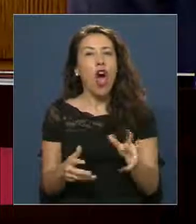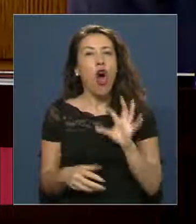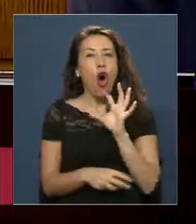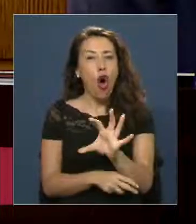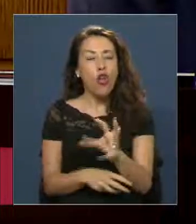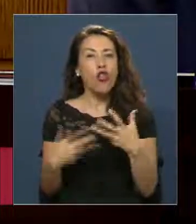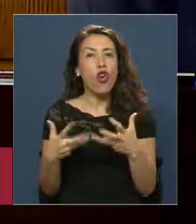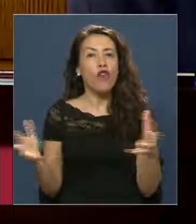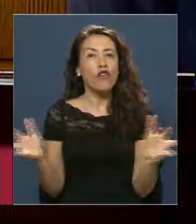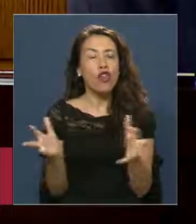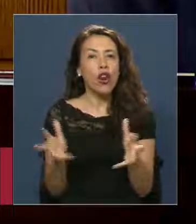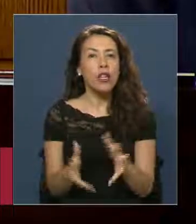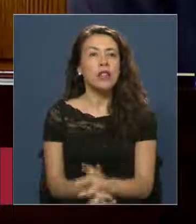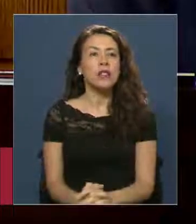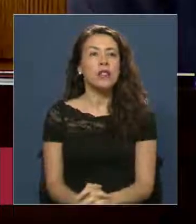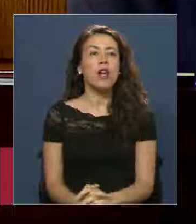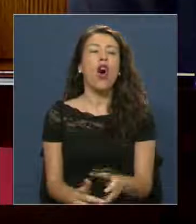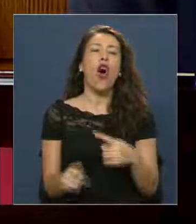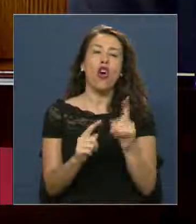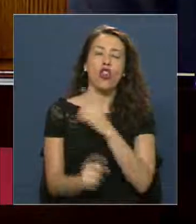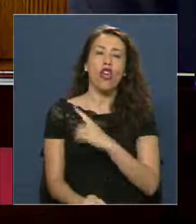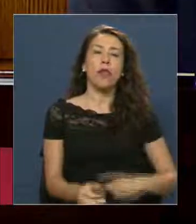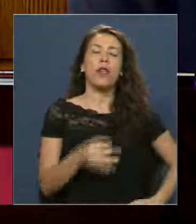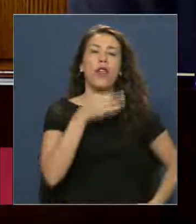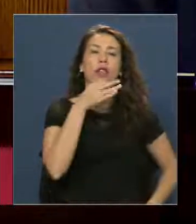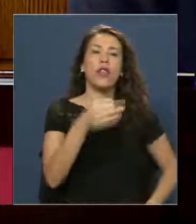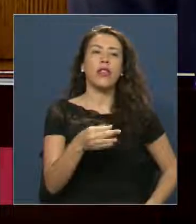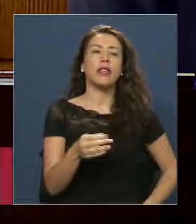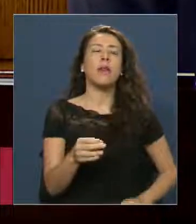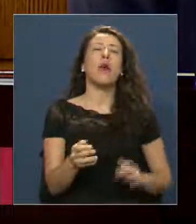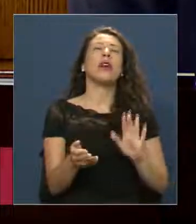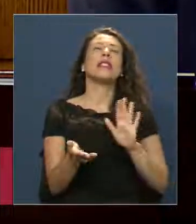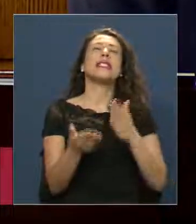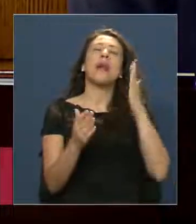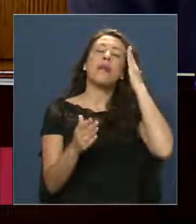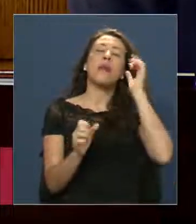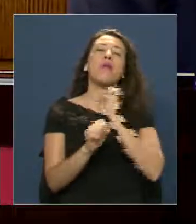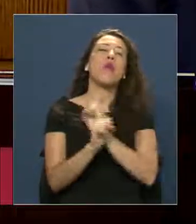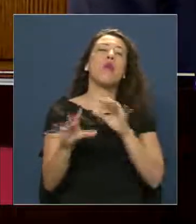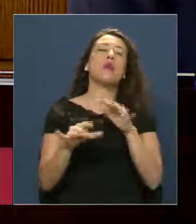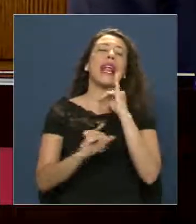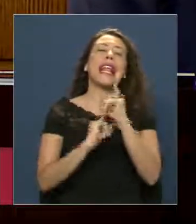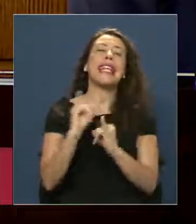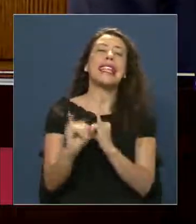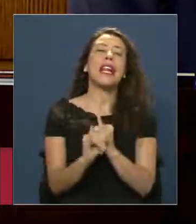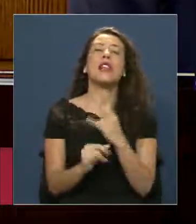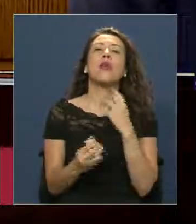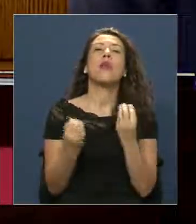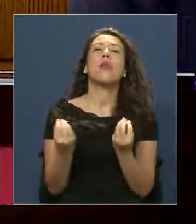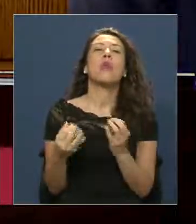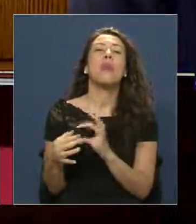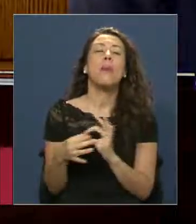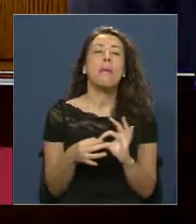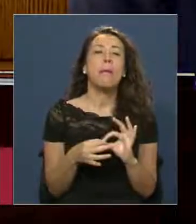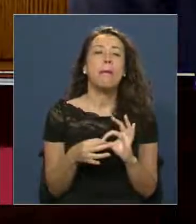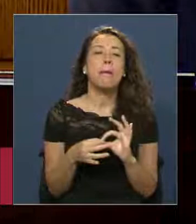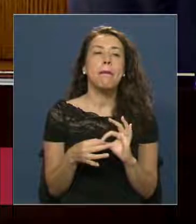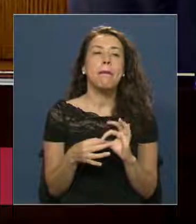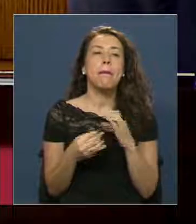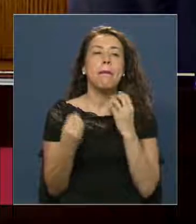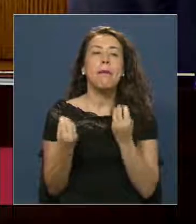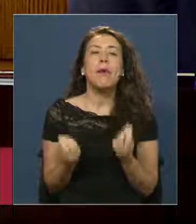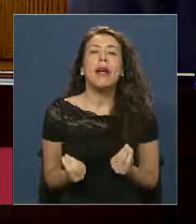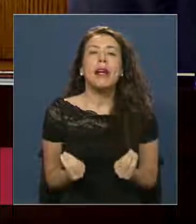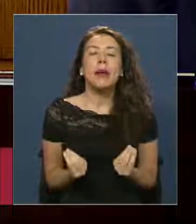violencia? Cuando un diputado acá dice que por sanidad mental no puede tener redes sociales, ¿lo hace por qué? Es porque ¿qué es